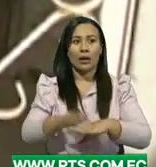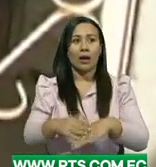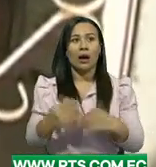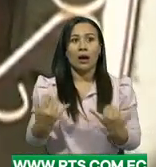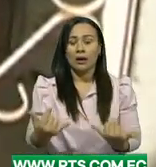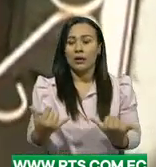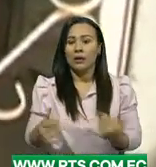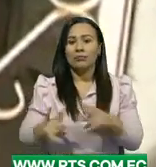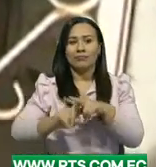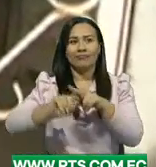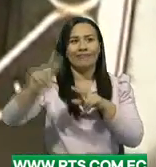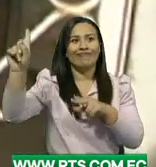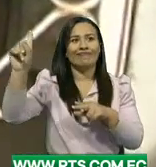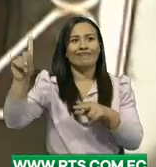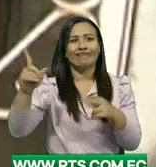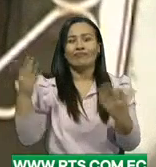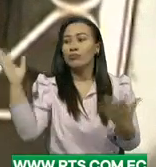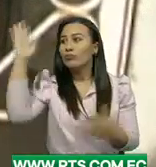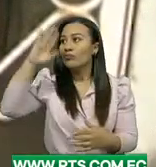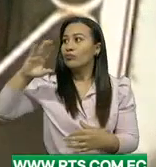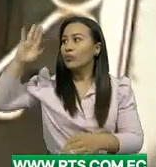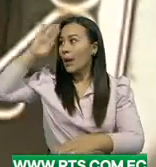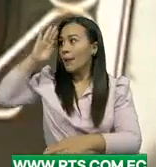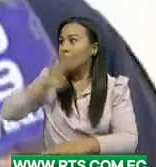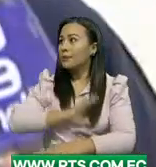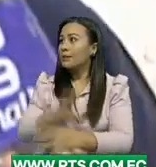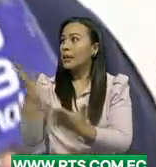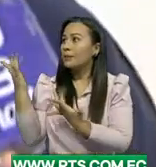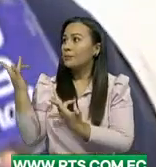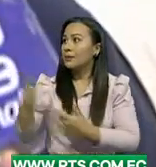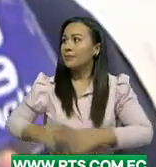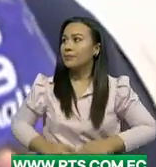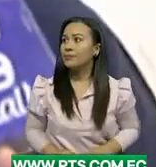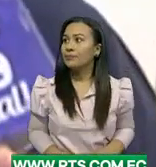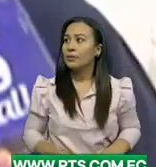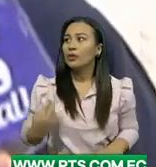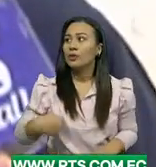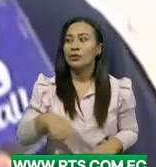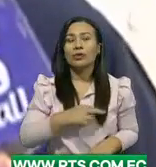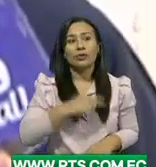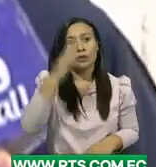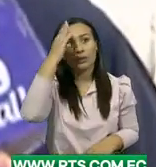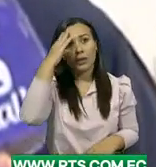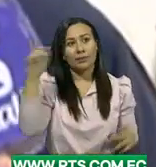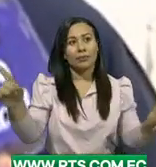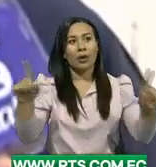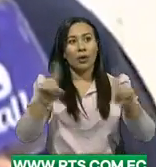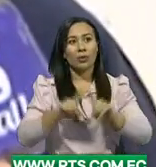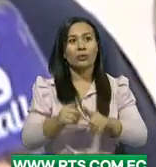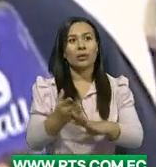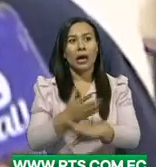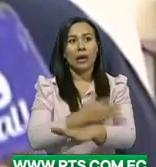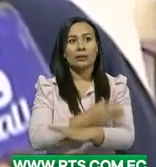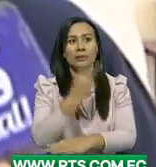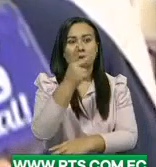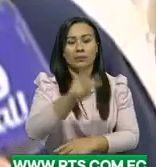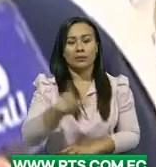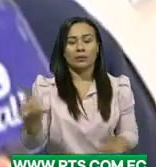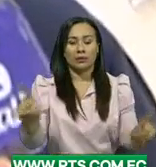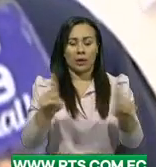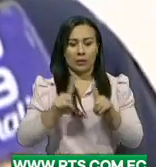hasta el momento se encuentra prófugo de la justicia. Sabemos que es el conviviente porque en ese momento tuvieron dos personas que